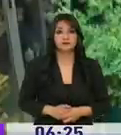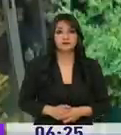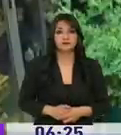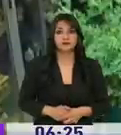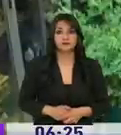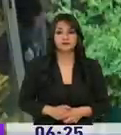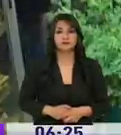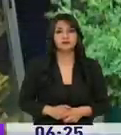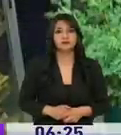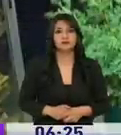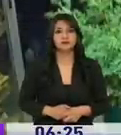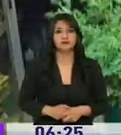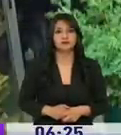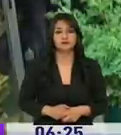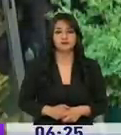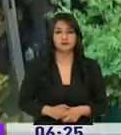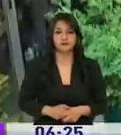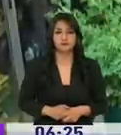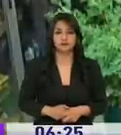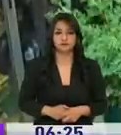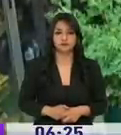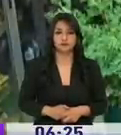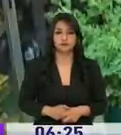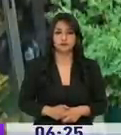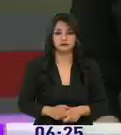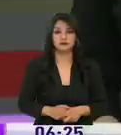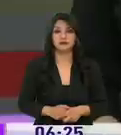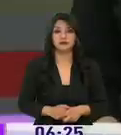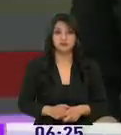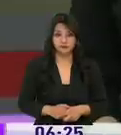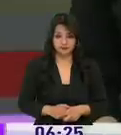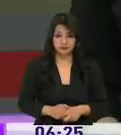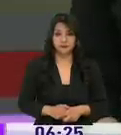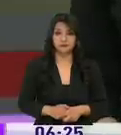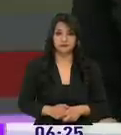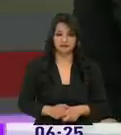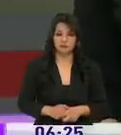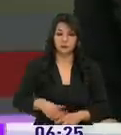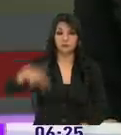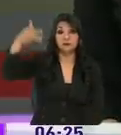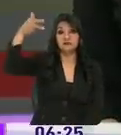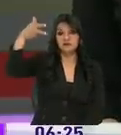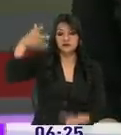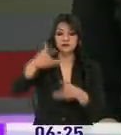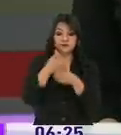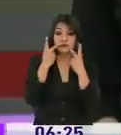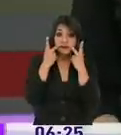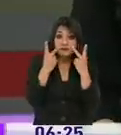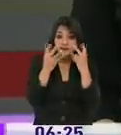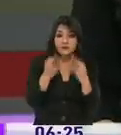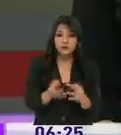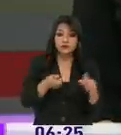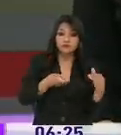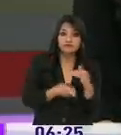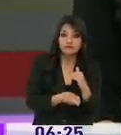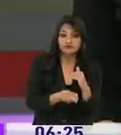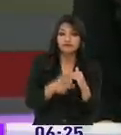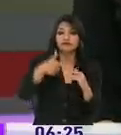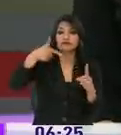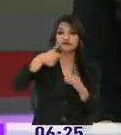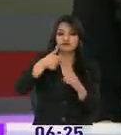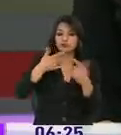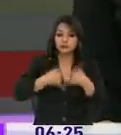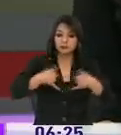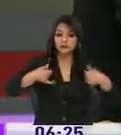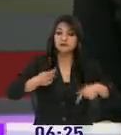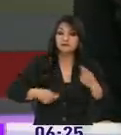En Quito, informó Marilyn Jaramillo. Y cámaras de seguridad captaron un asalto a mano armada en un local de